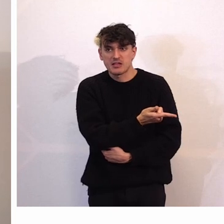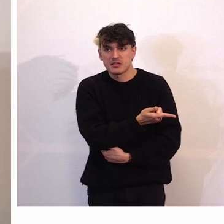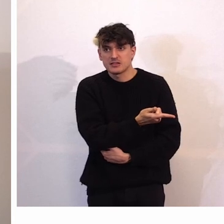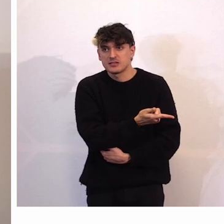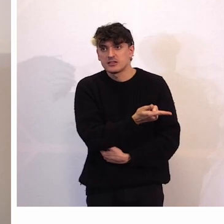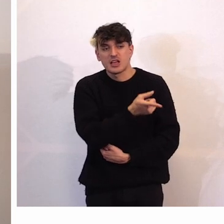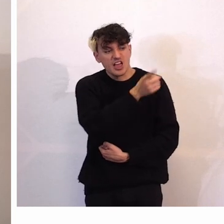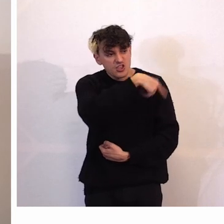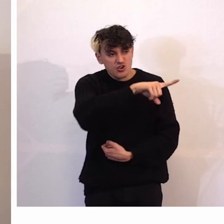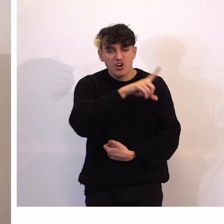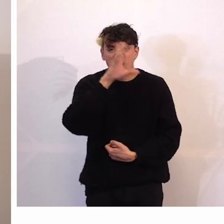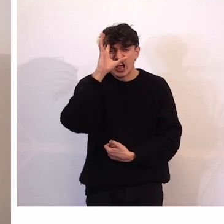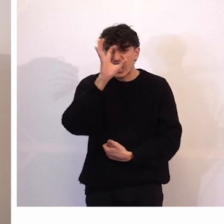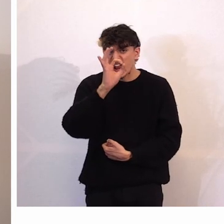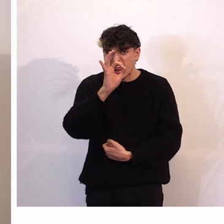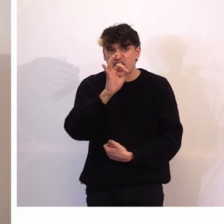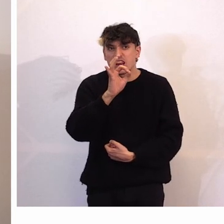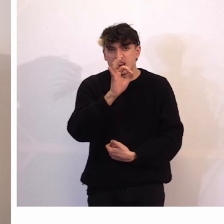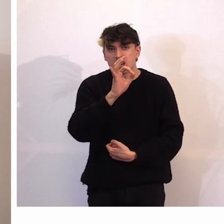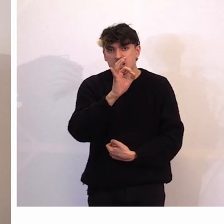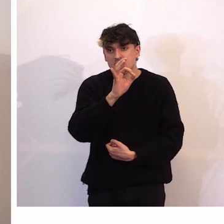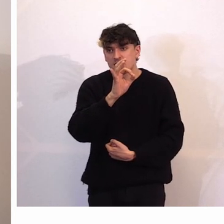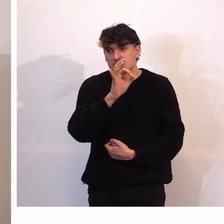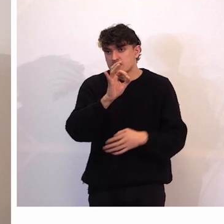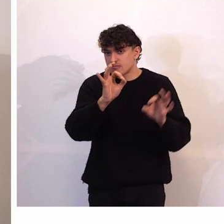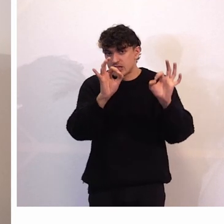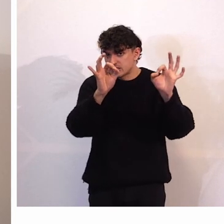que creen en esas personas